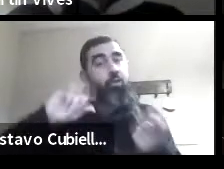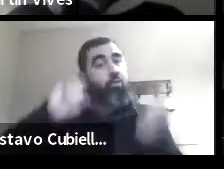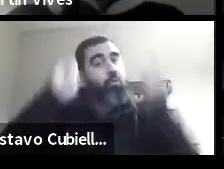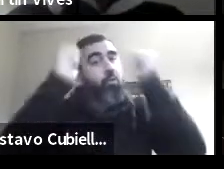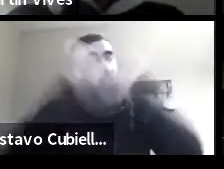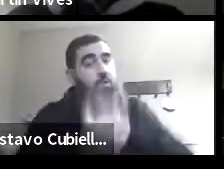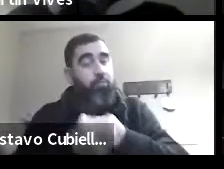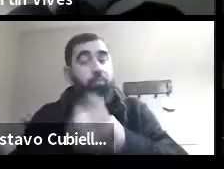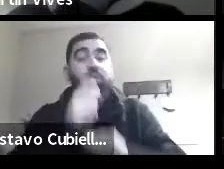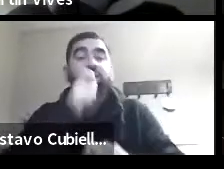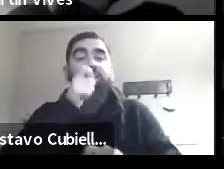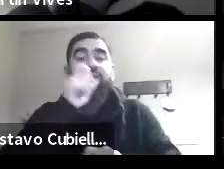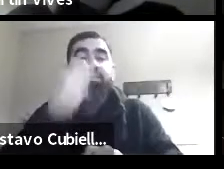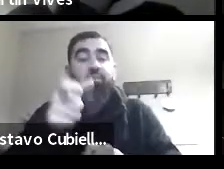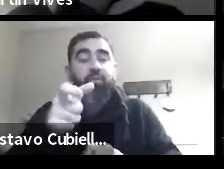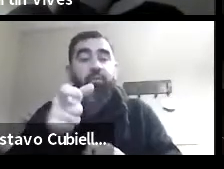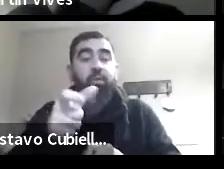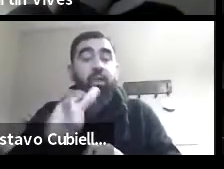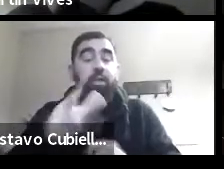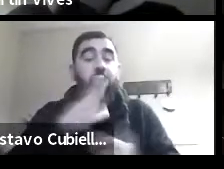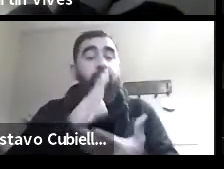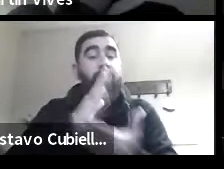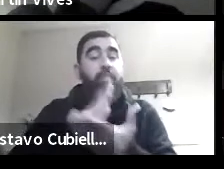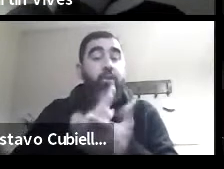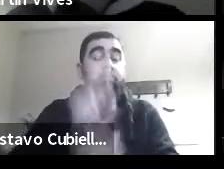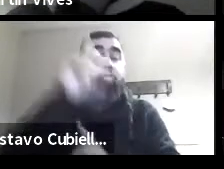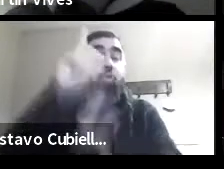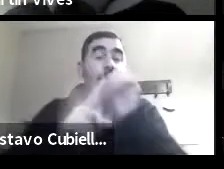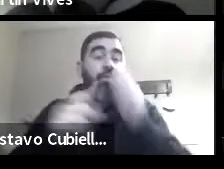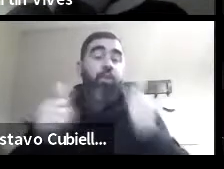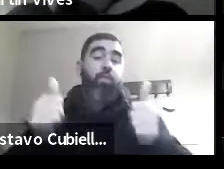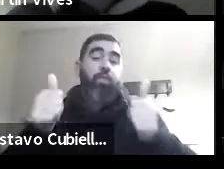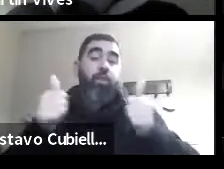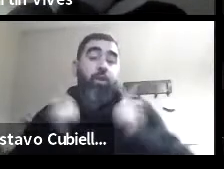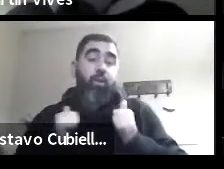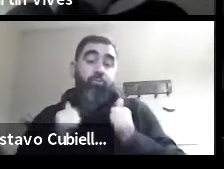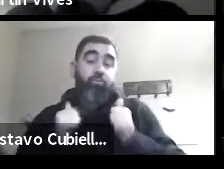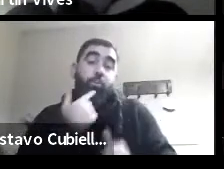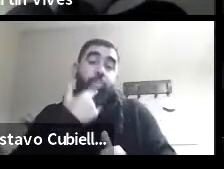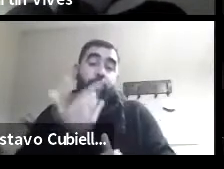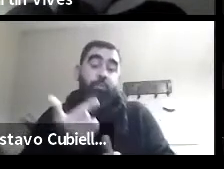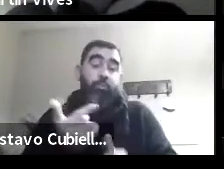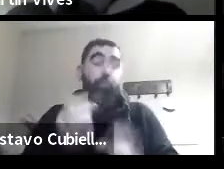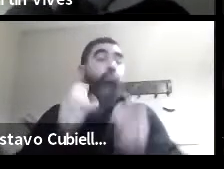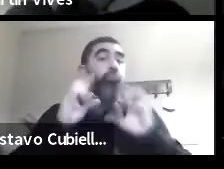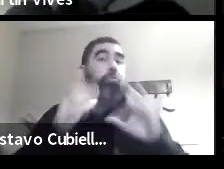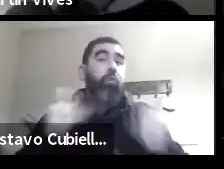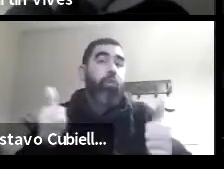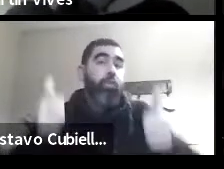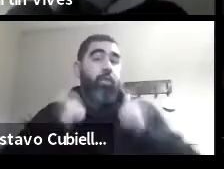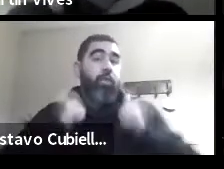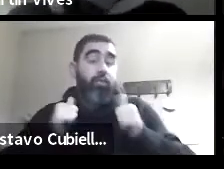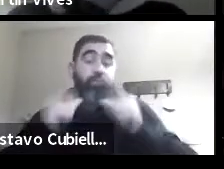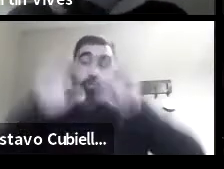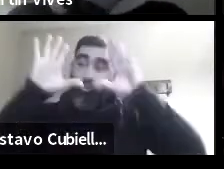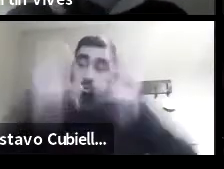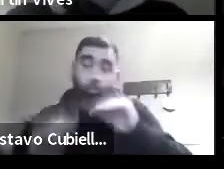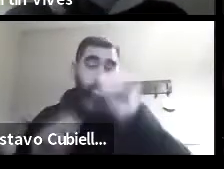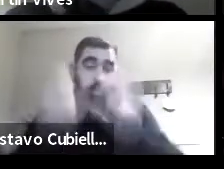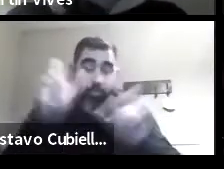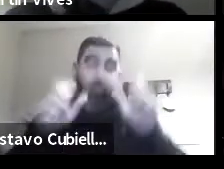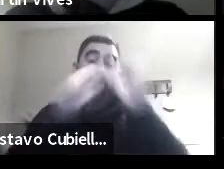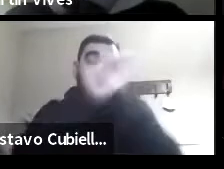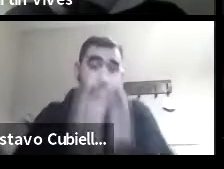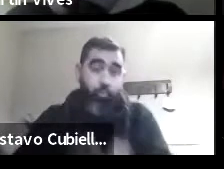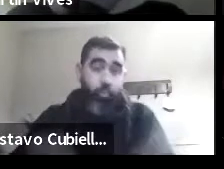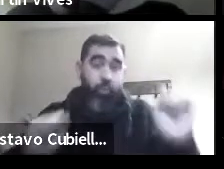significó el derecho muchas veces al descanso, al simple descanso que tiene todo el mundo, a la simple posibilidad